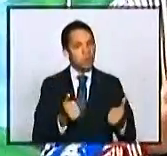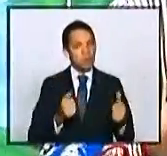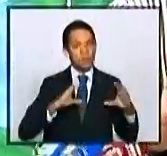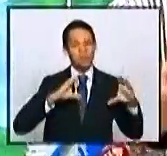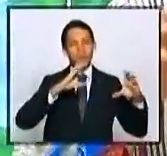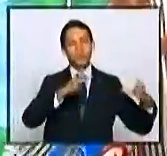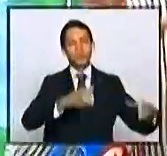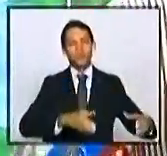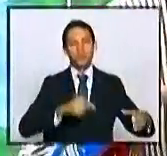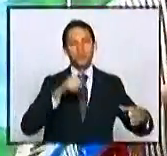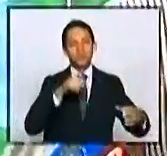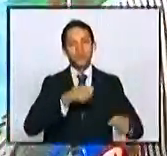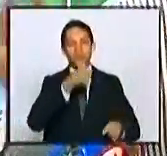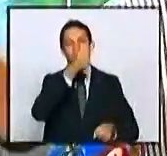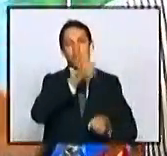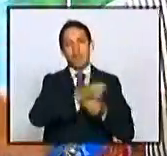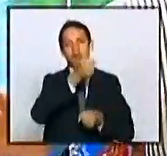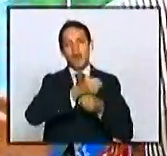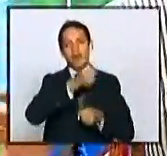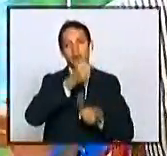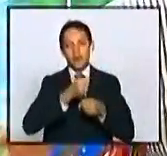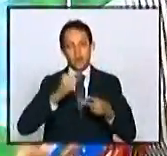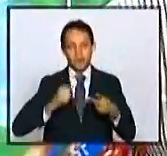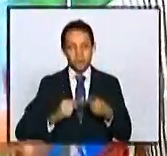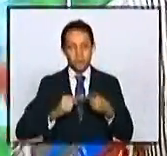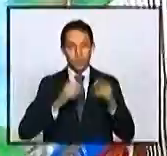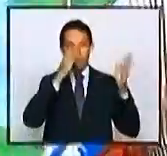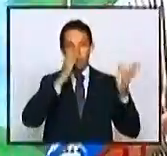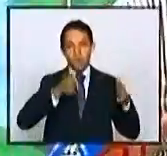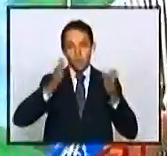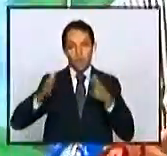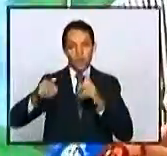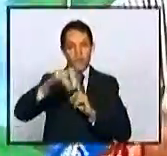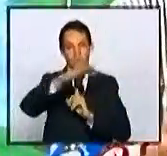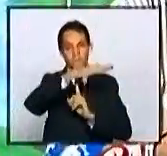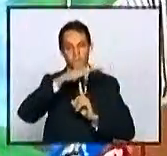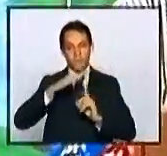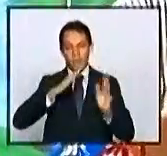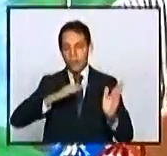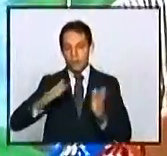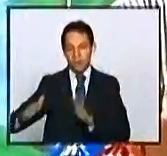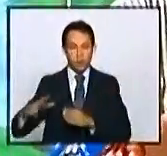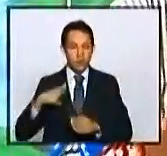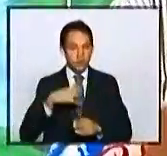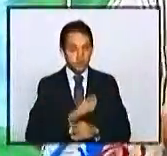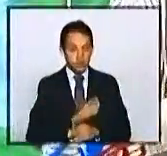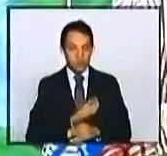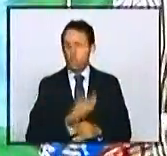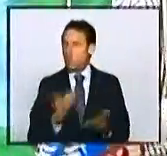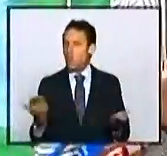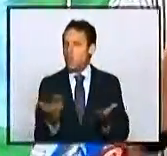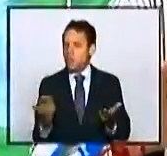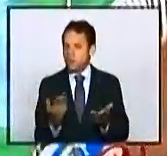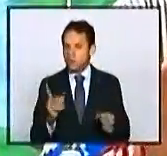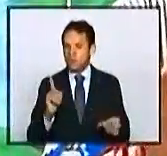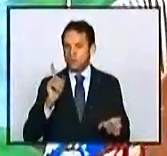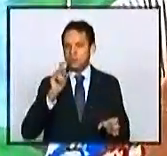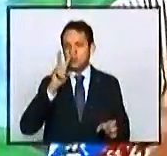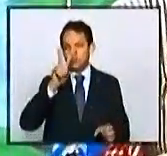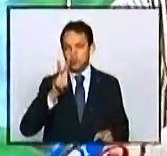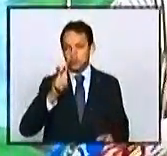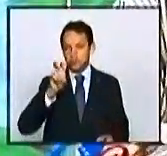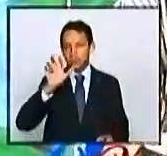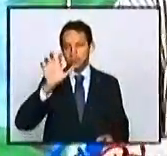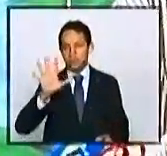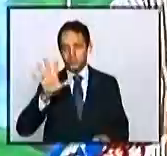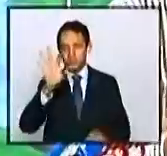a la parte laboral y al clima organizacional. Nosotros como seres humanos nos desempeñamos en un 75%